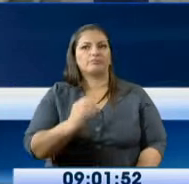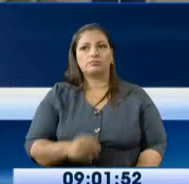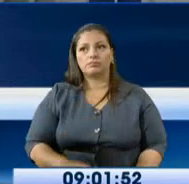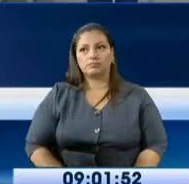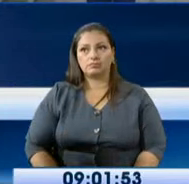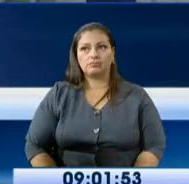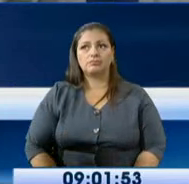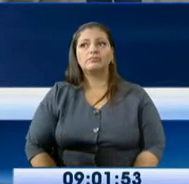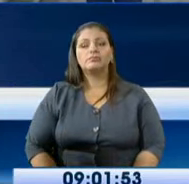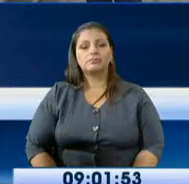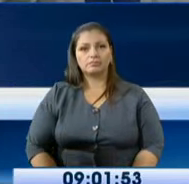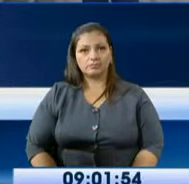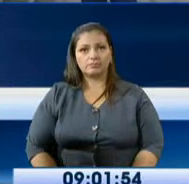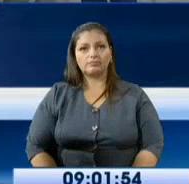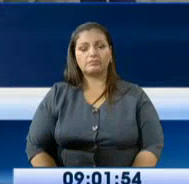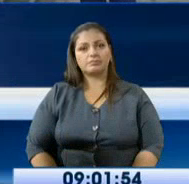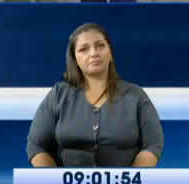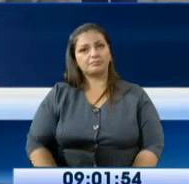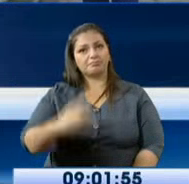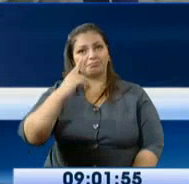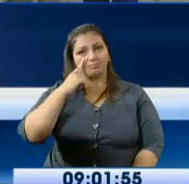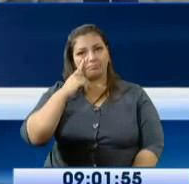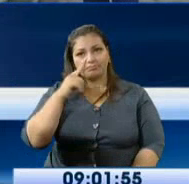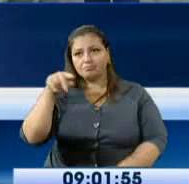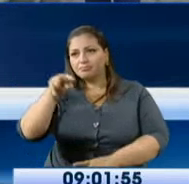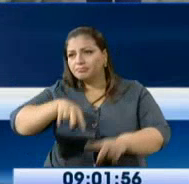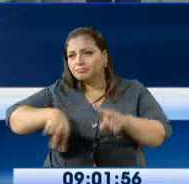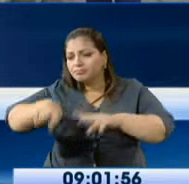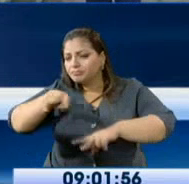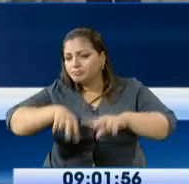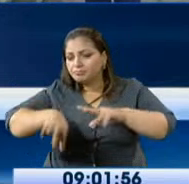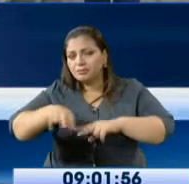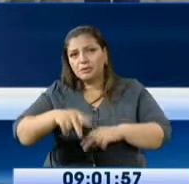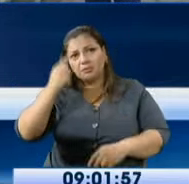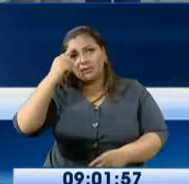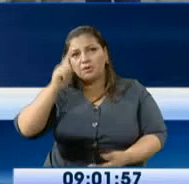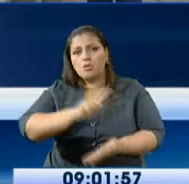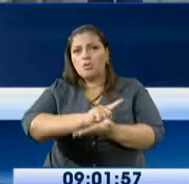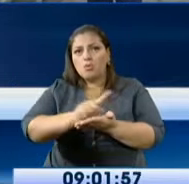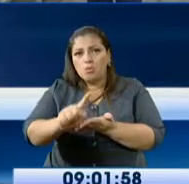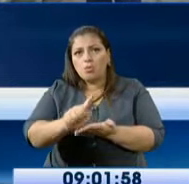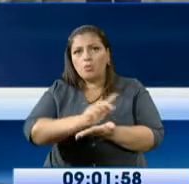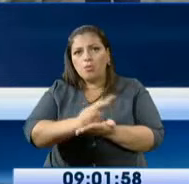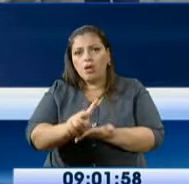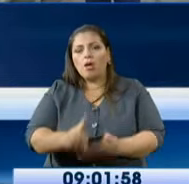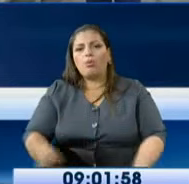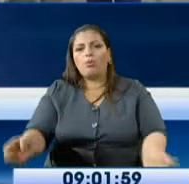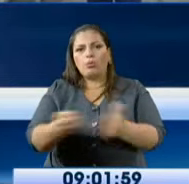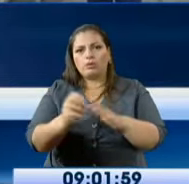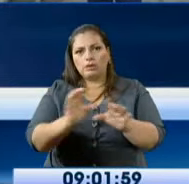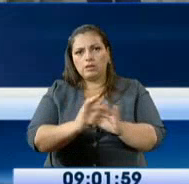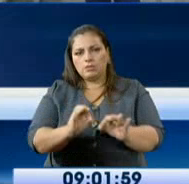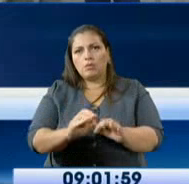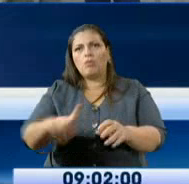estructural, los señores de Interagua tendrán que venir, qué sé yo, pasando 2 semanas a hacer la limpieza, porque se va a seguir colapsando y con lluvias